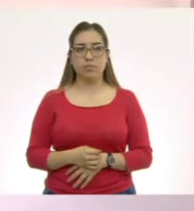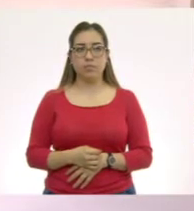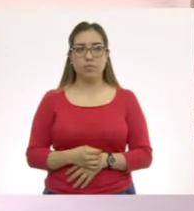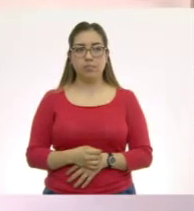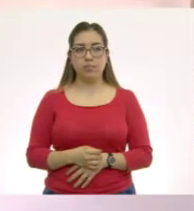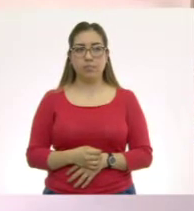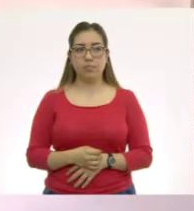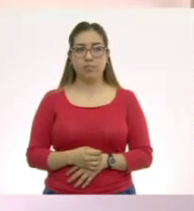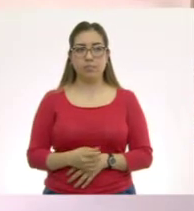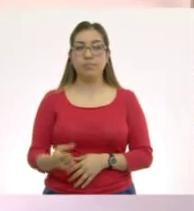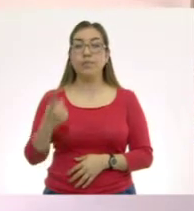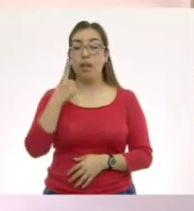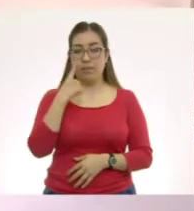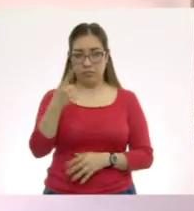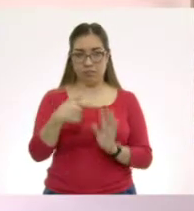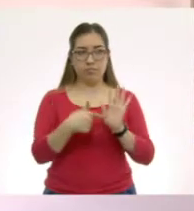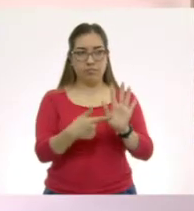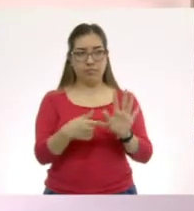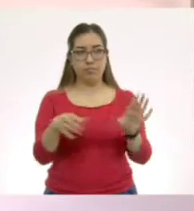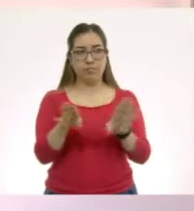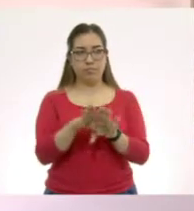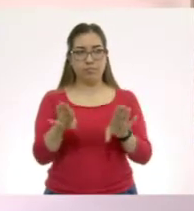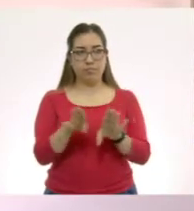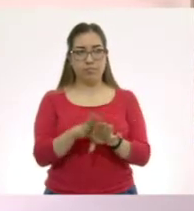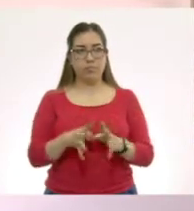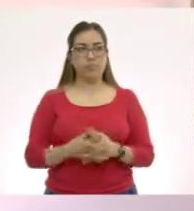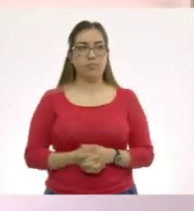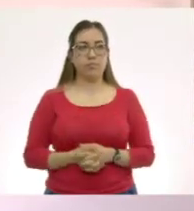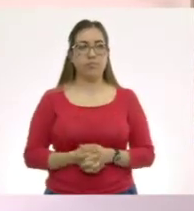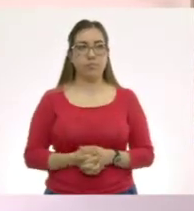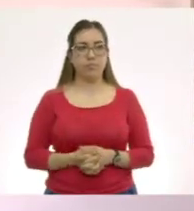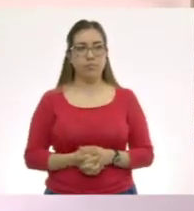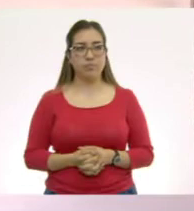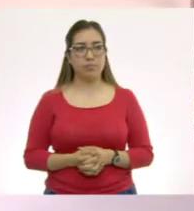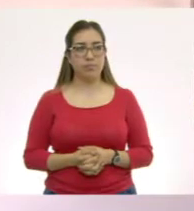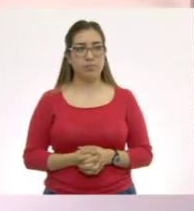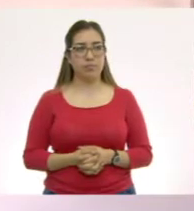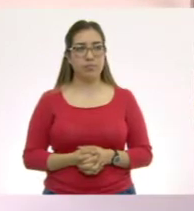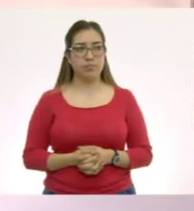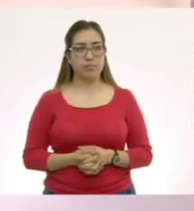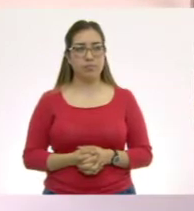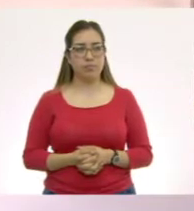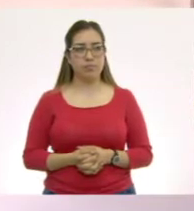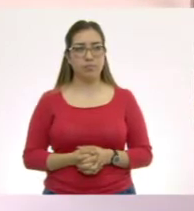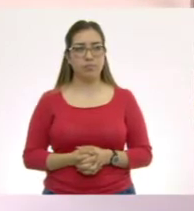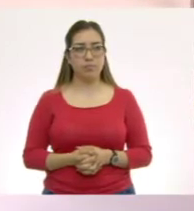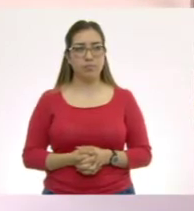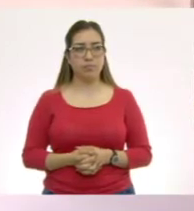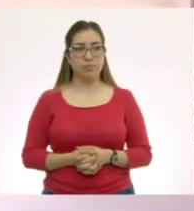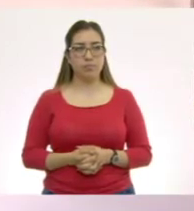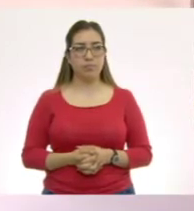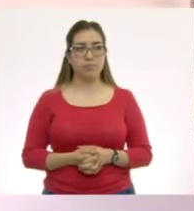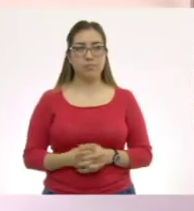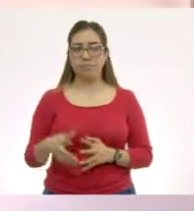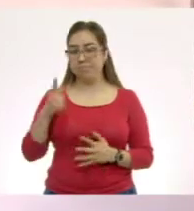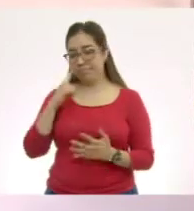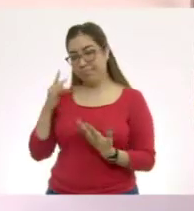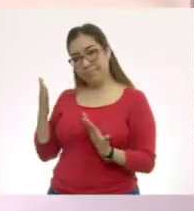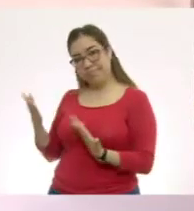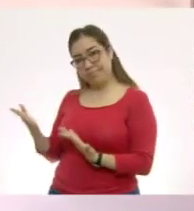número 10? Muy bien, vamos a comprobarlo. Y aquí está nuestro maravilloso